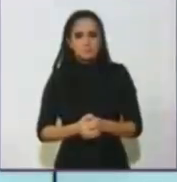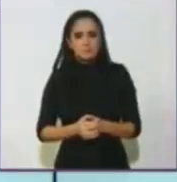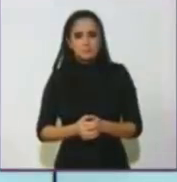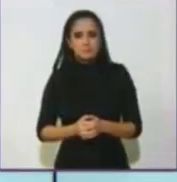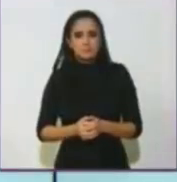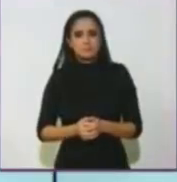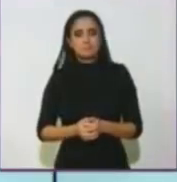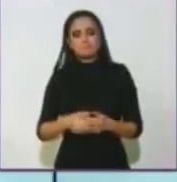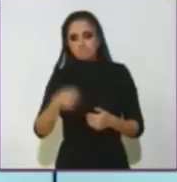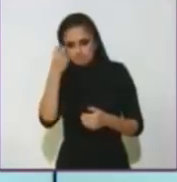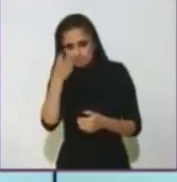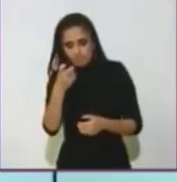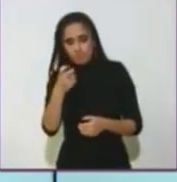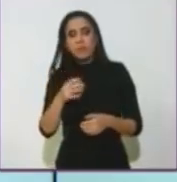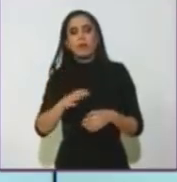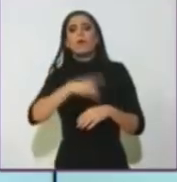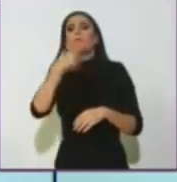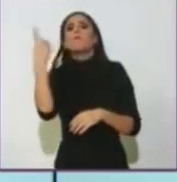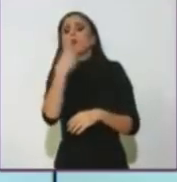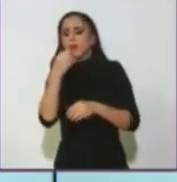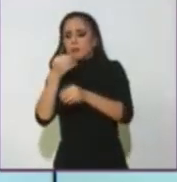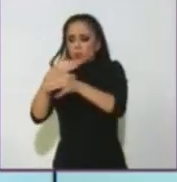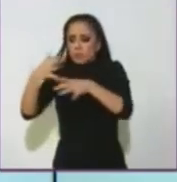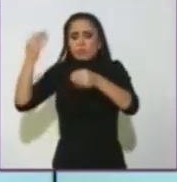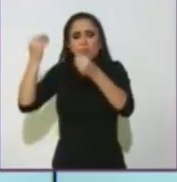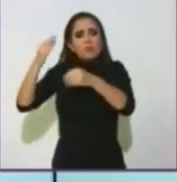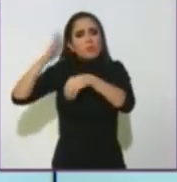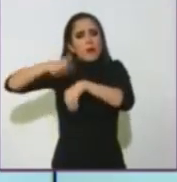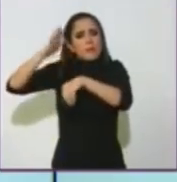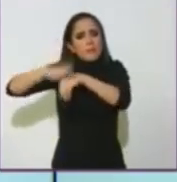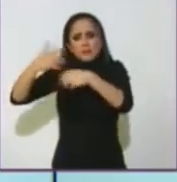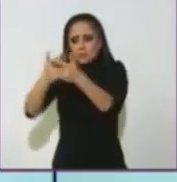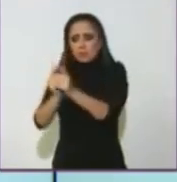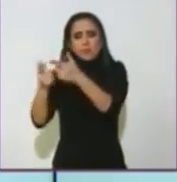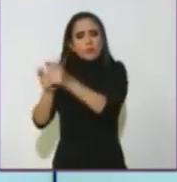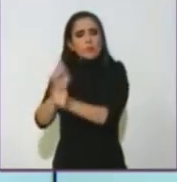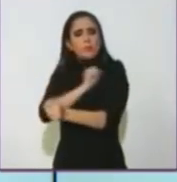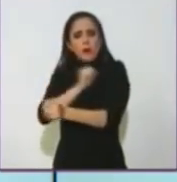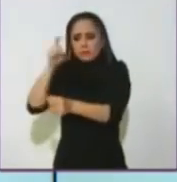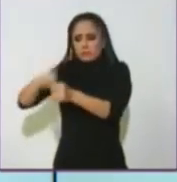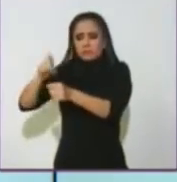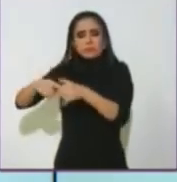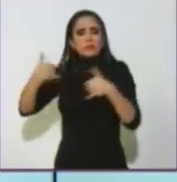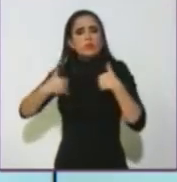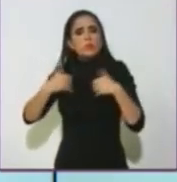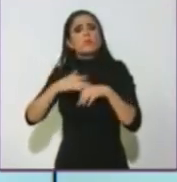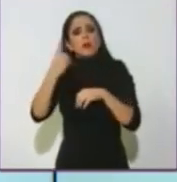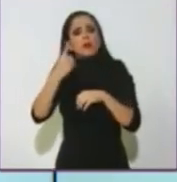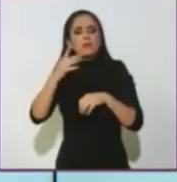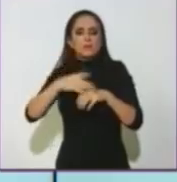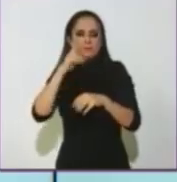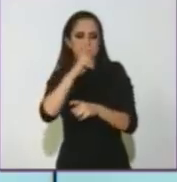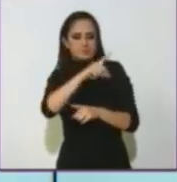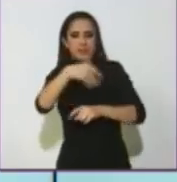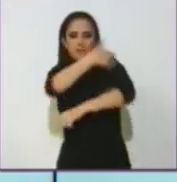realmente porque proliferan porque desafortunadamente en nuestras familias y principalmente en el centro en iztapalapa